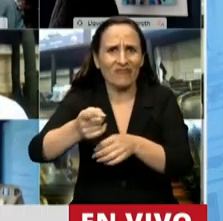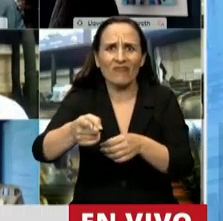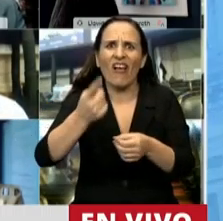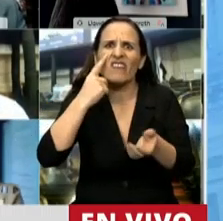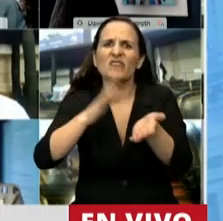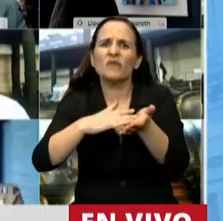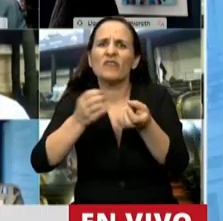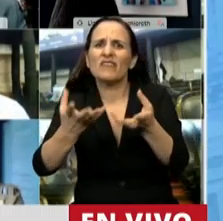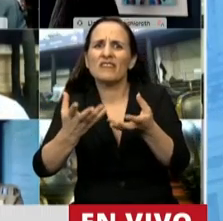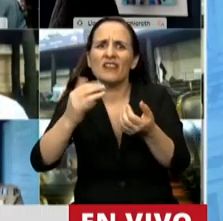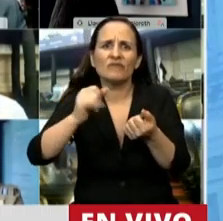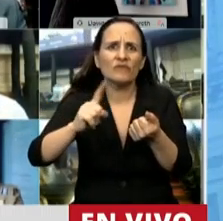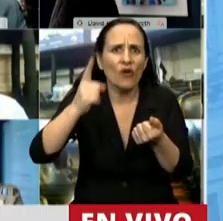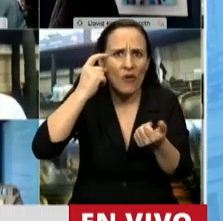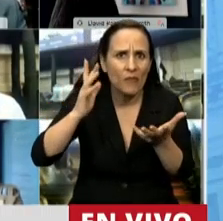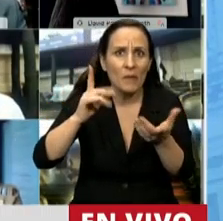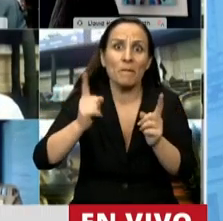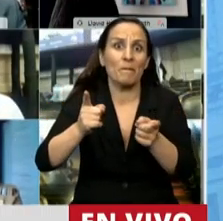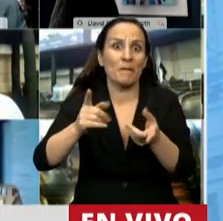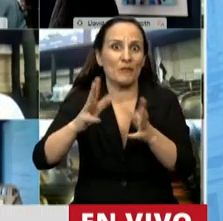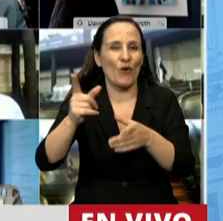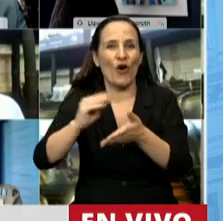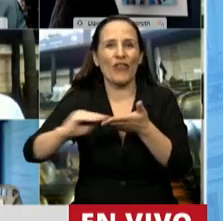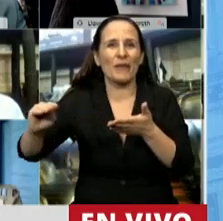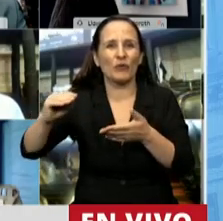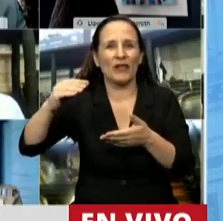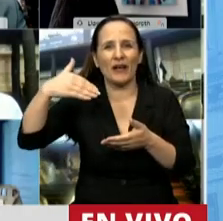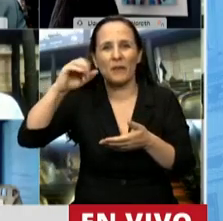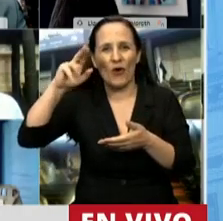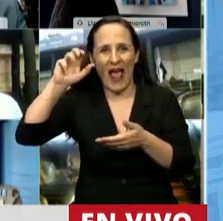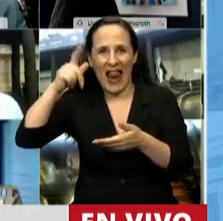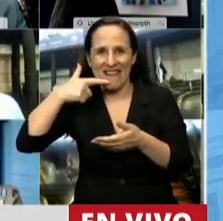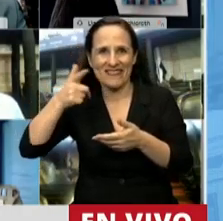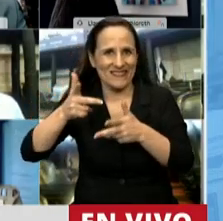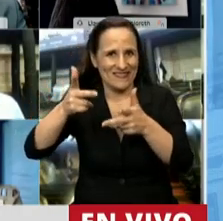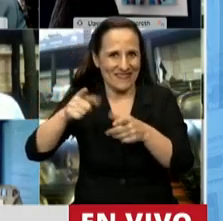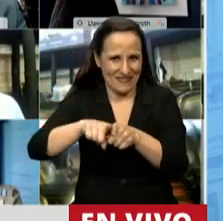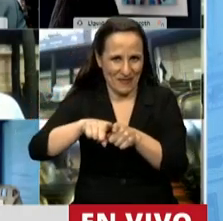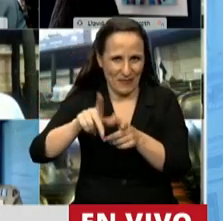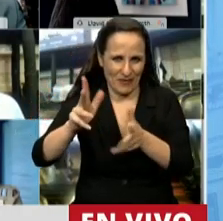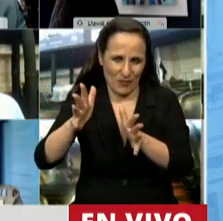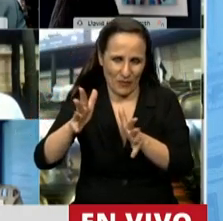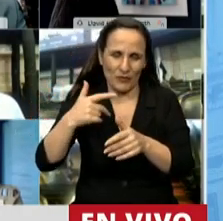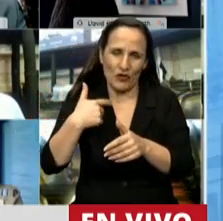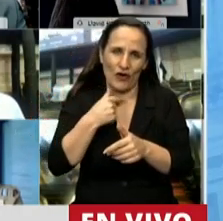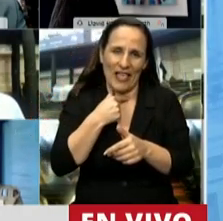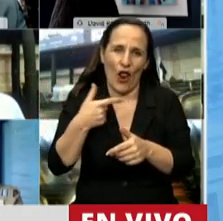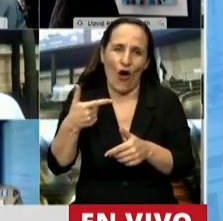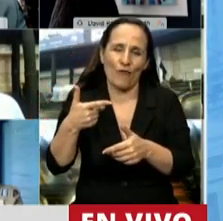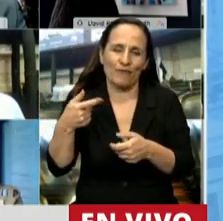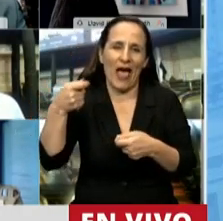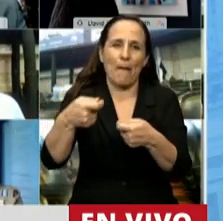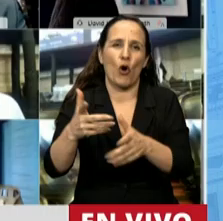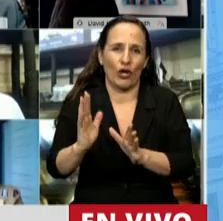mismos. A esto se refirió la diputada Victoria Morales Gorleri, y un poco la idea es aportar estos